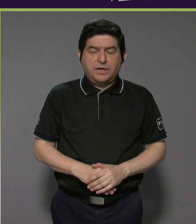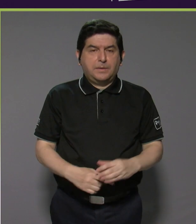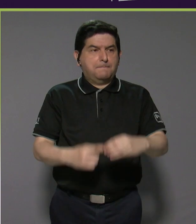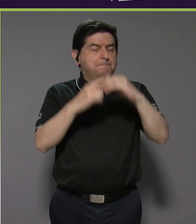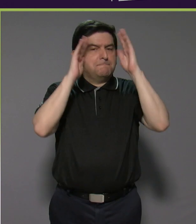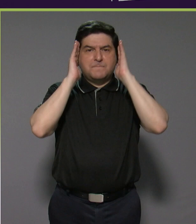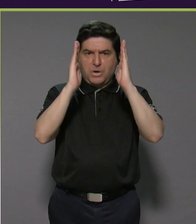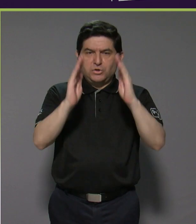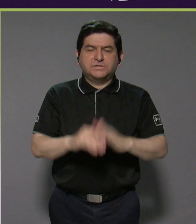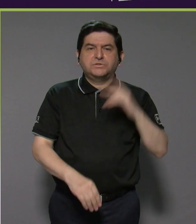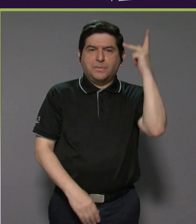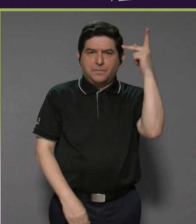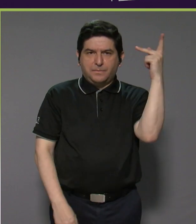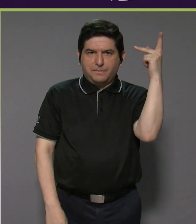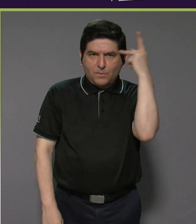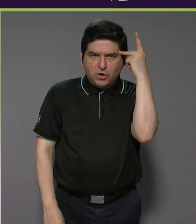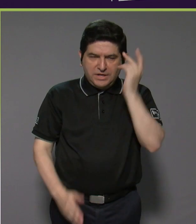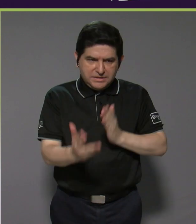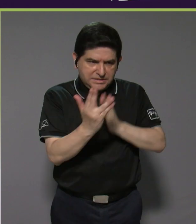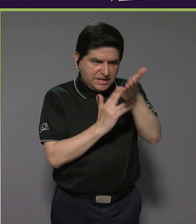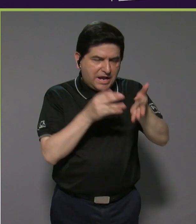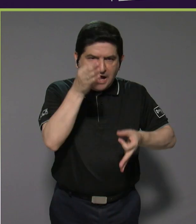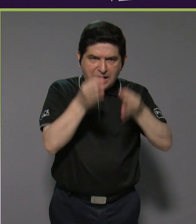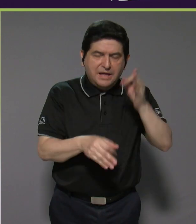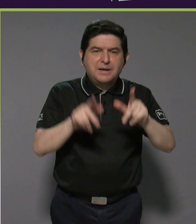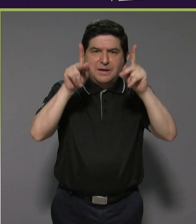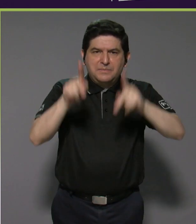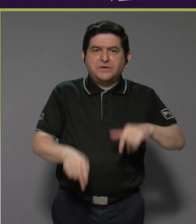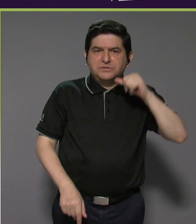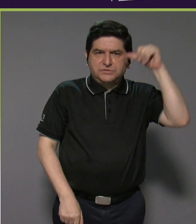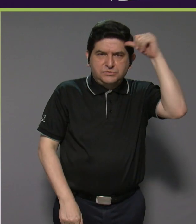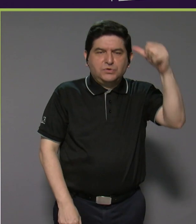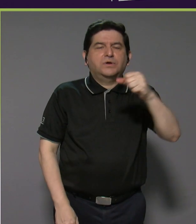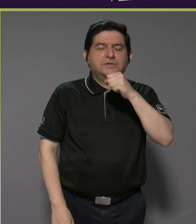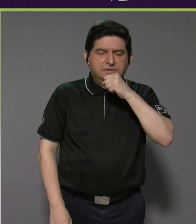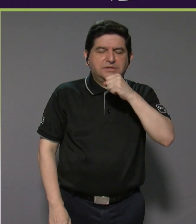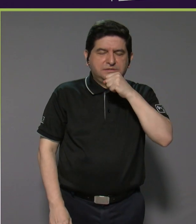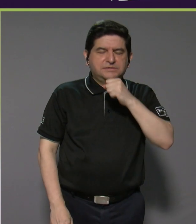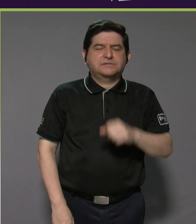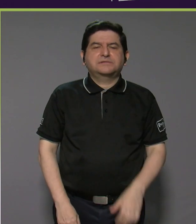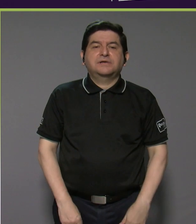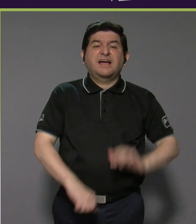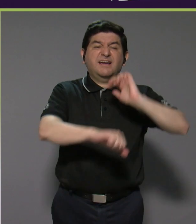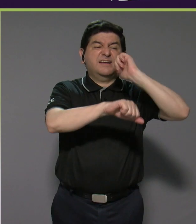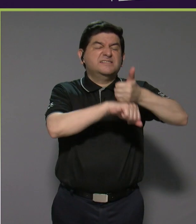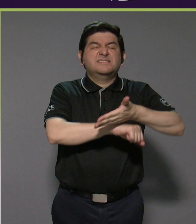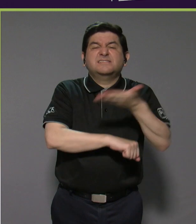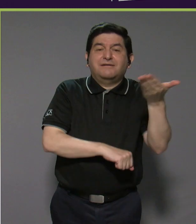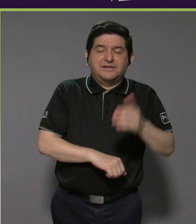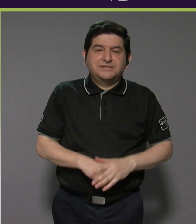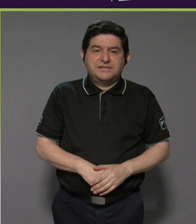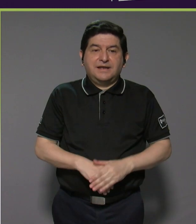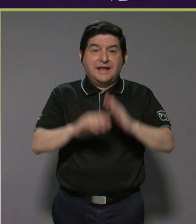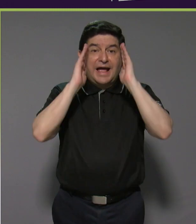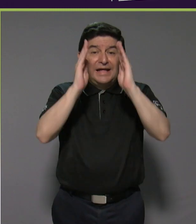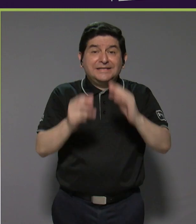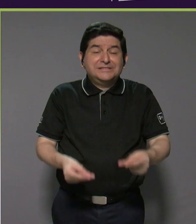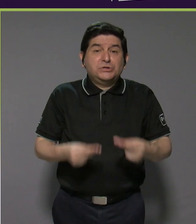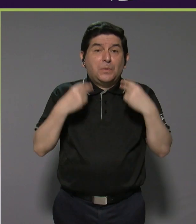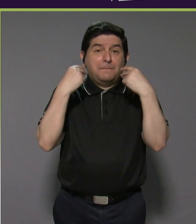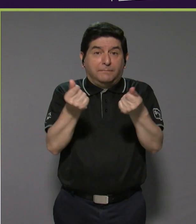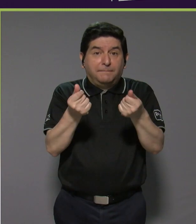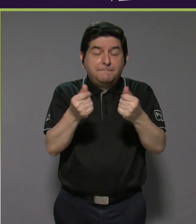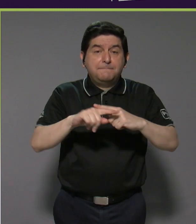prioritario. Existe una política de acceso a la justicia de personas adultas mayores que establece que tiene que darse una atención prioritaria,